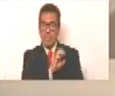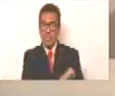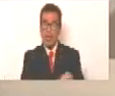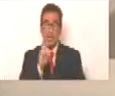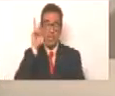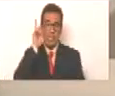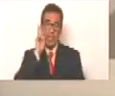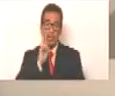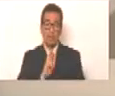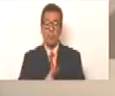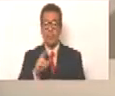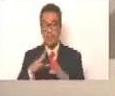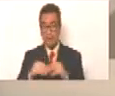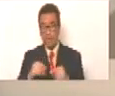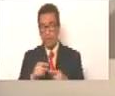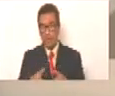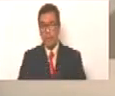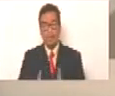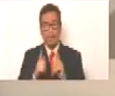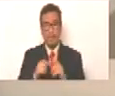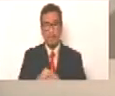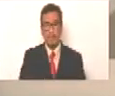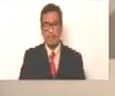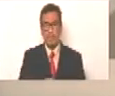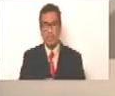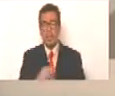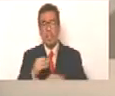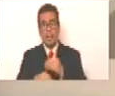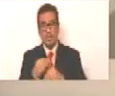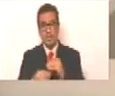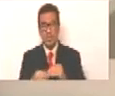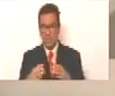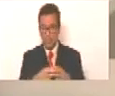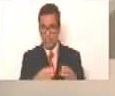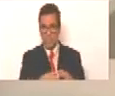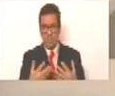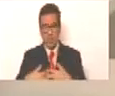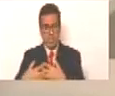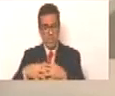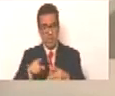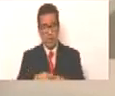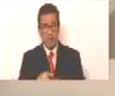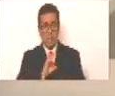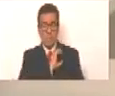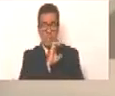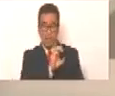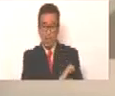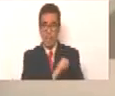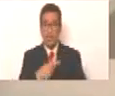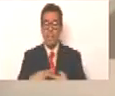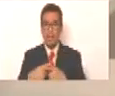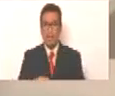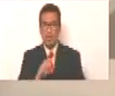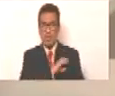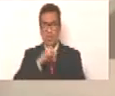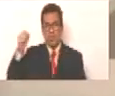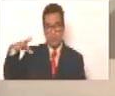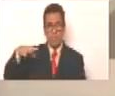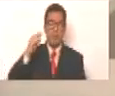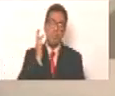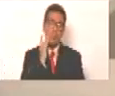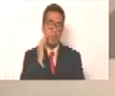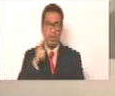ecológicas, que permita a maquinarias y equipos ser energizados a partir de energía solar, eólica y